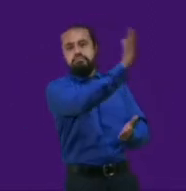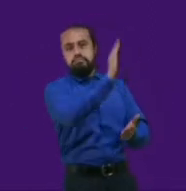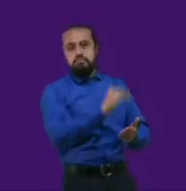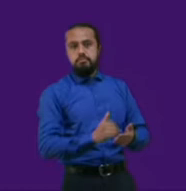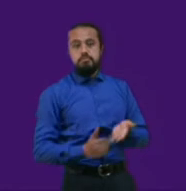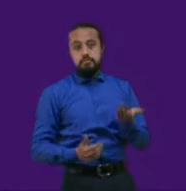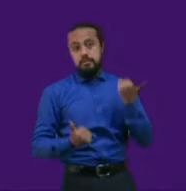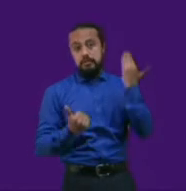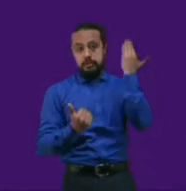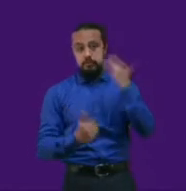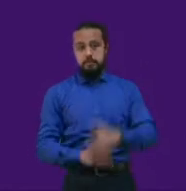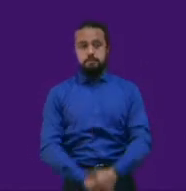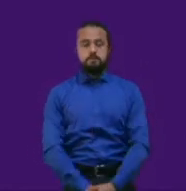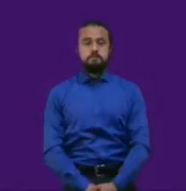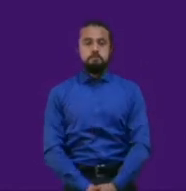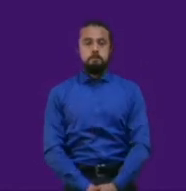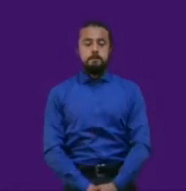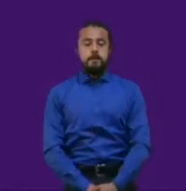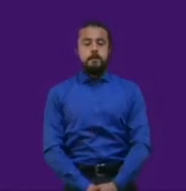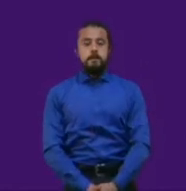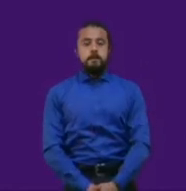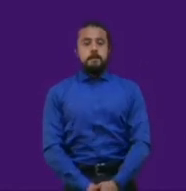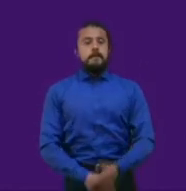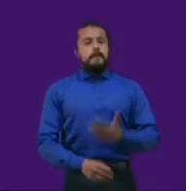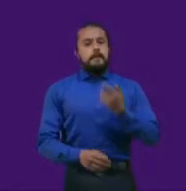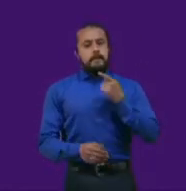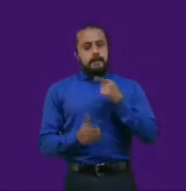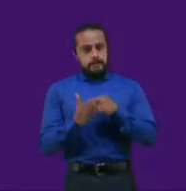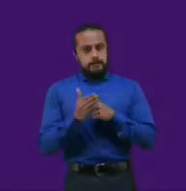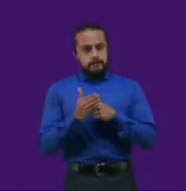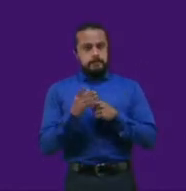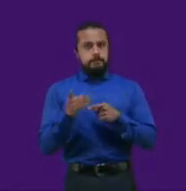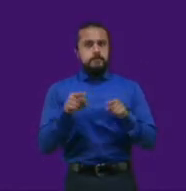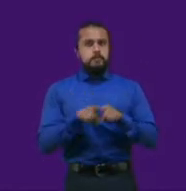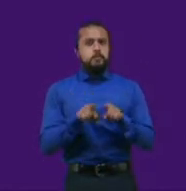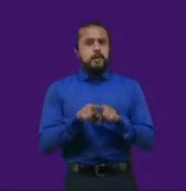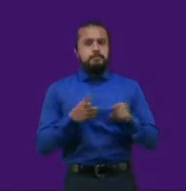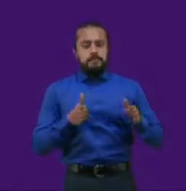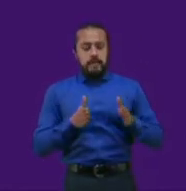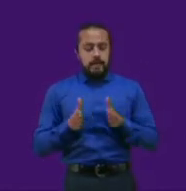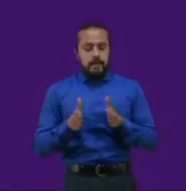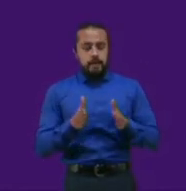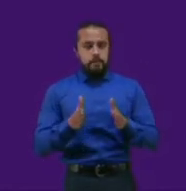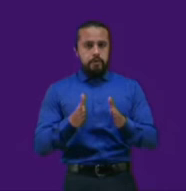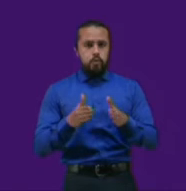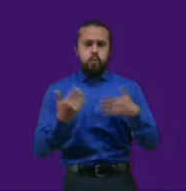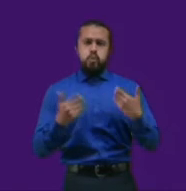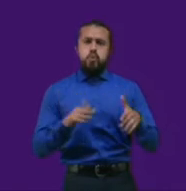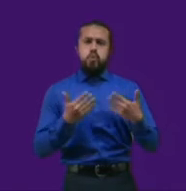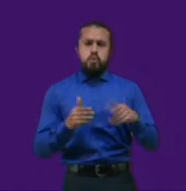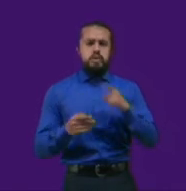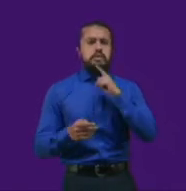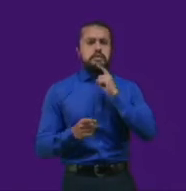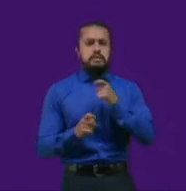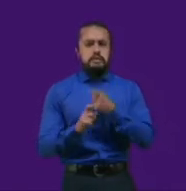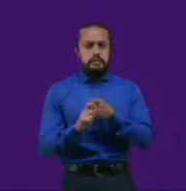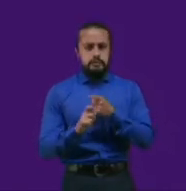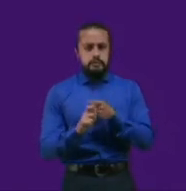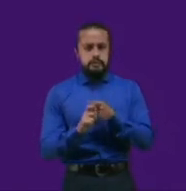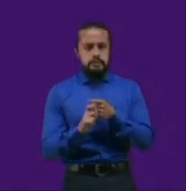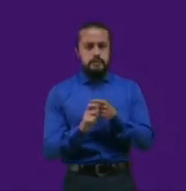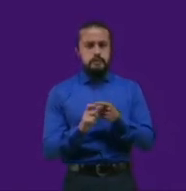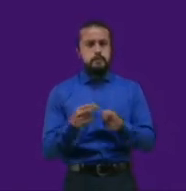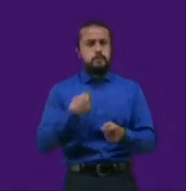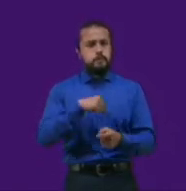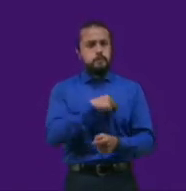mío. Entonces, ese ha sido el camino, pero fue muy difícil. Yo creo que nosotros nos hemos partido más o